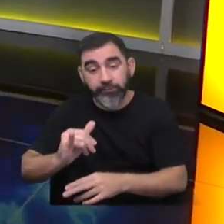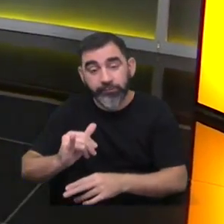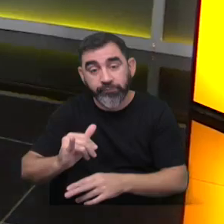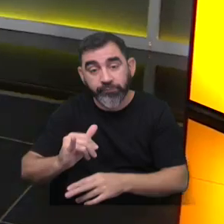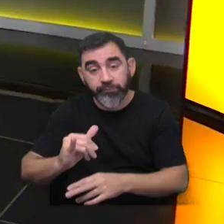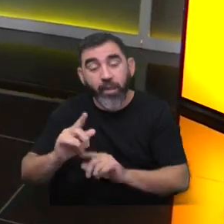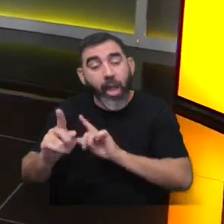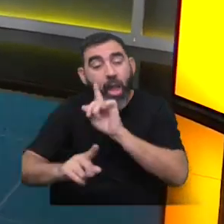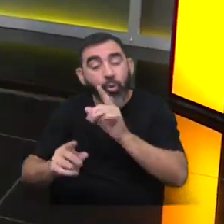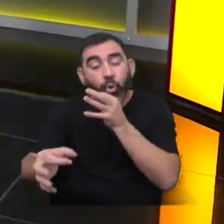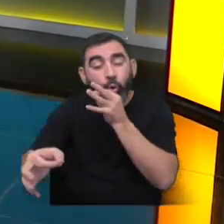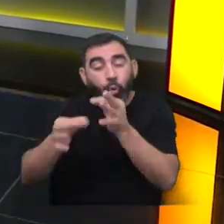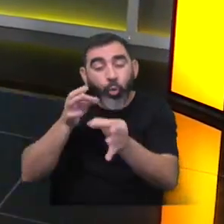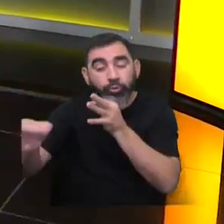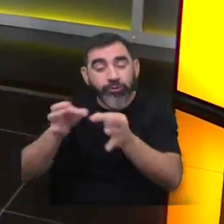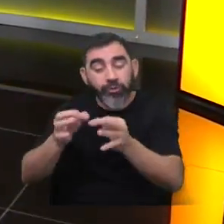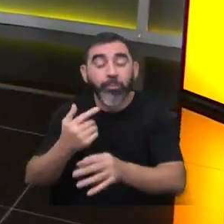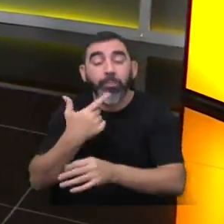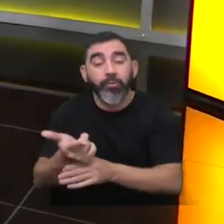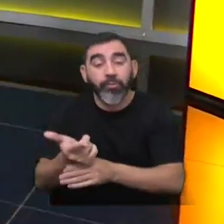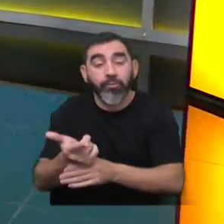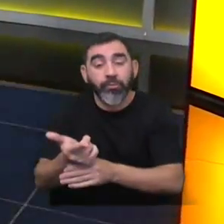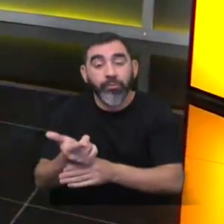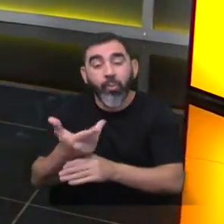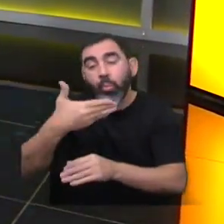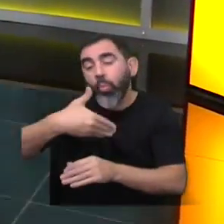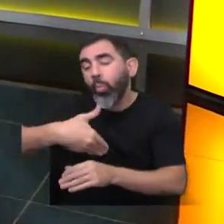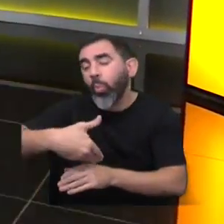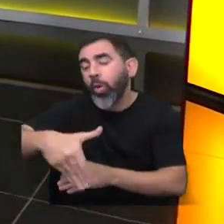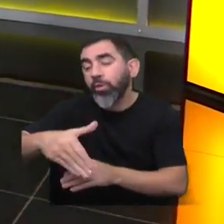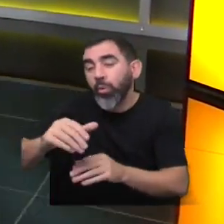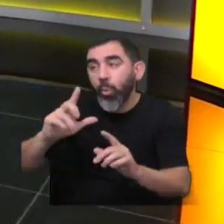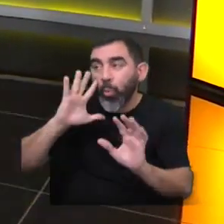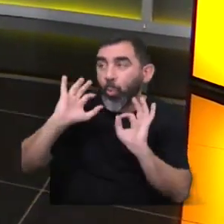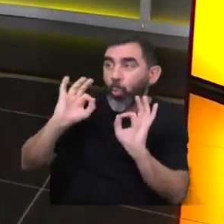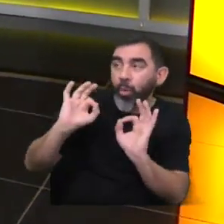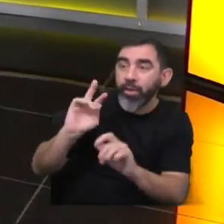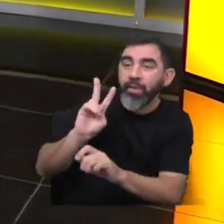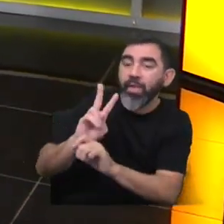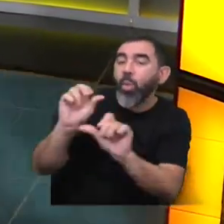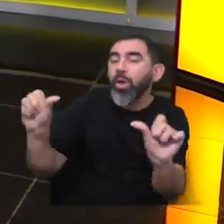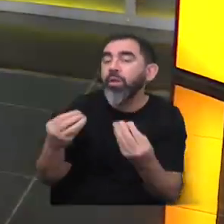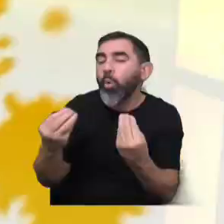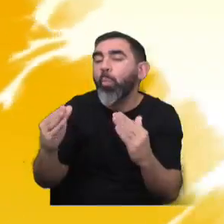darles algunos consejos, como por ejemplo, cuándo estar atentos y qué medidas tomar en el hogar.